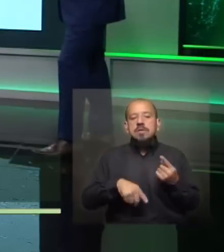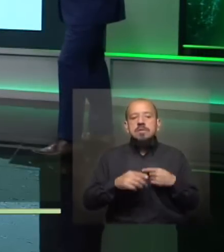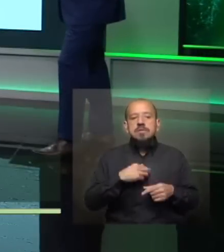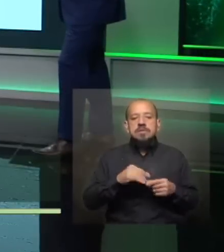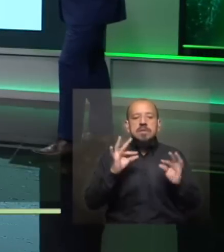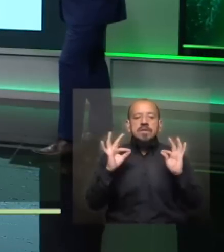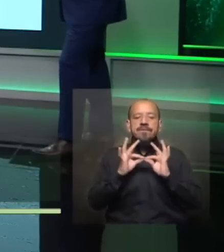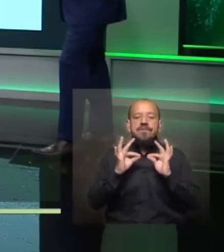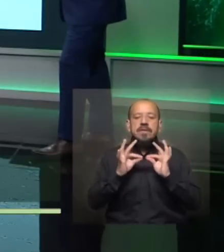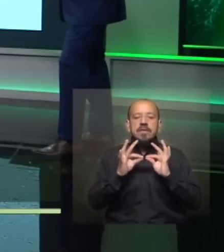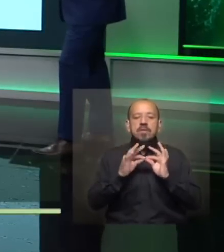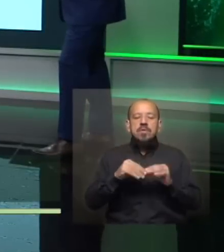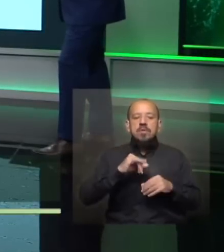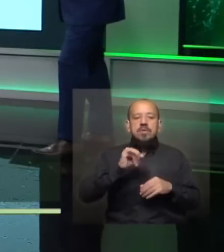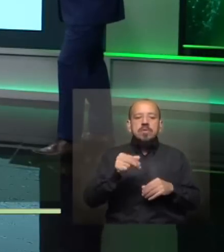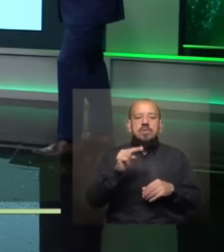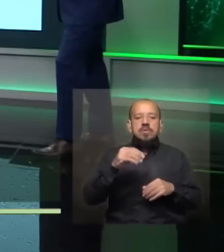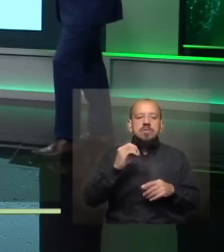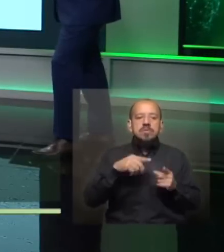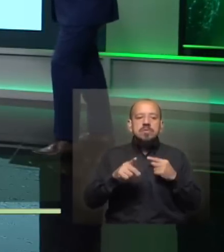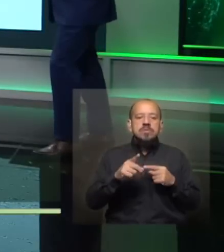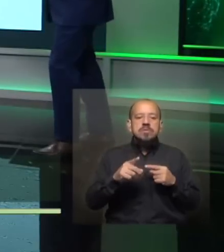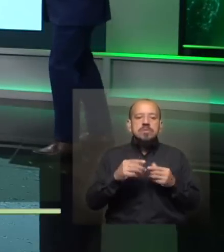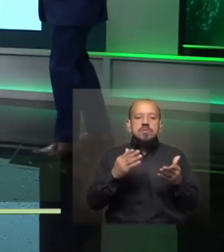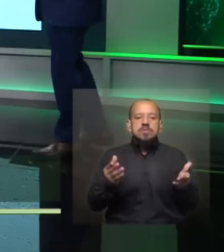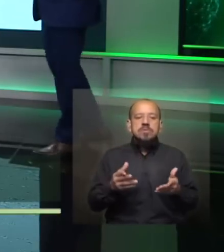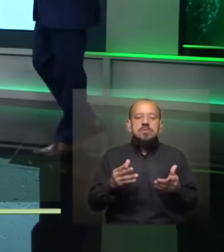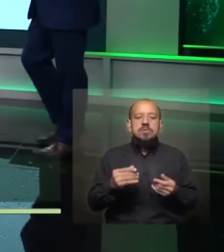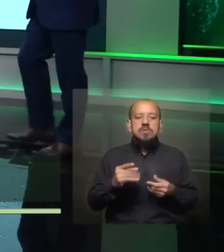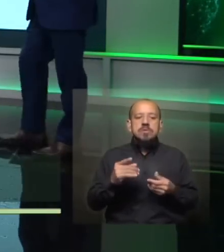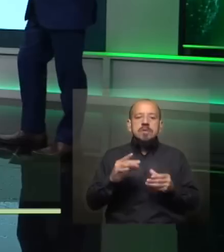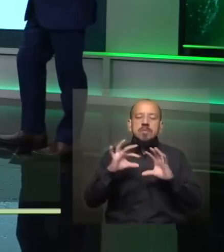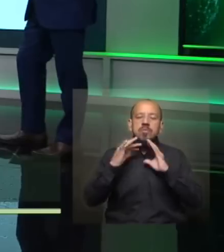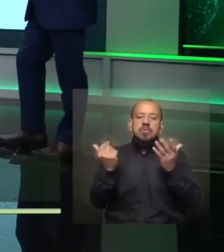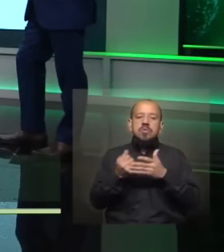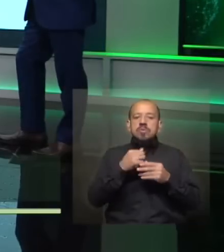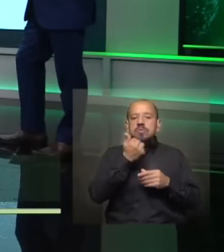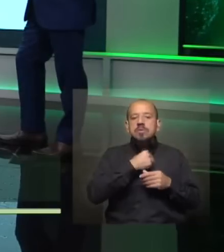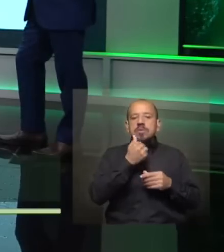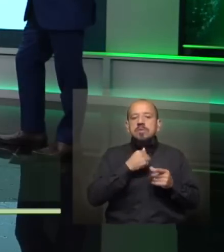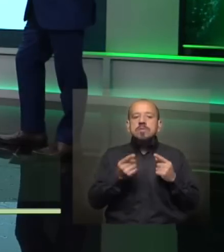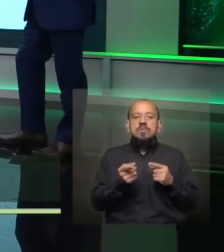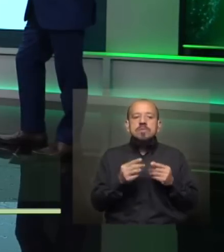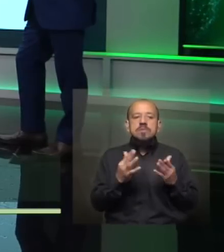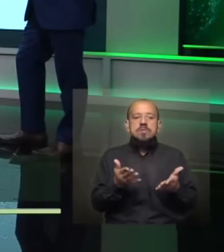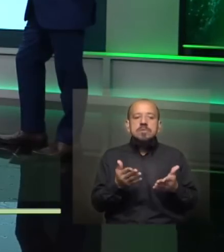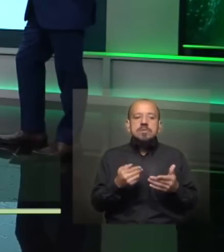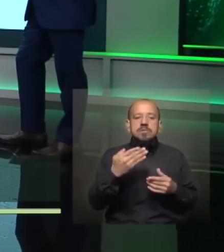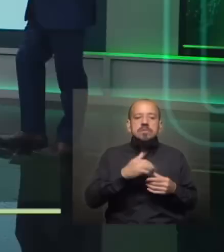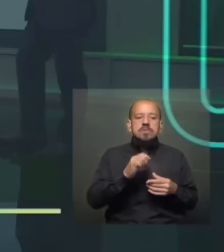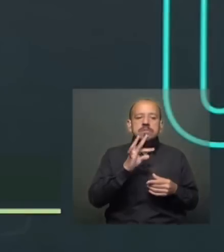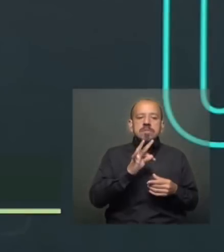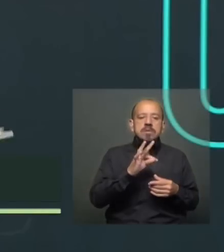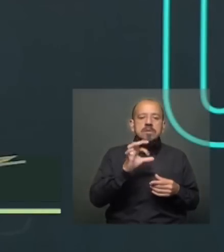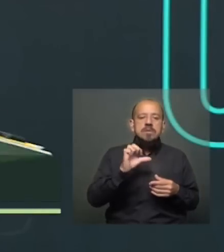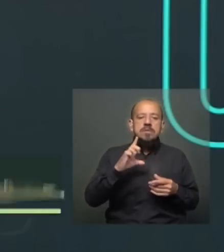infinito en un Junco la invención de los libros en el mundo antiguo es un ensayo es un Best seller fue